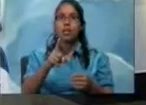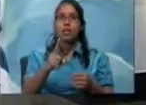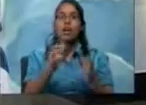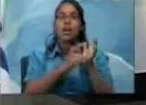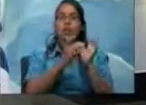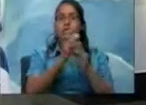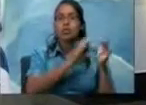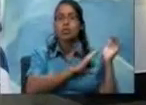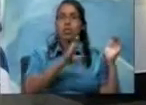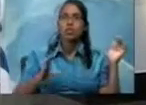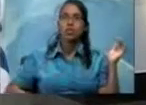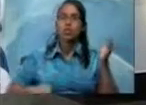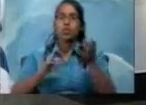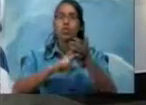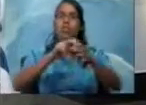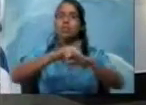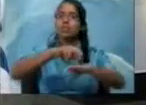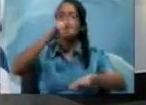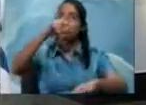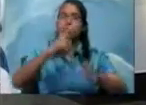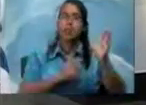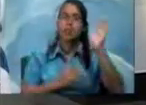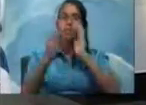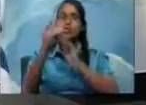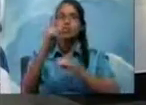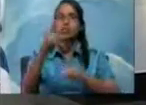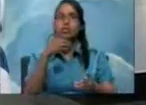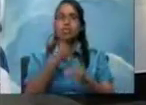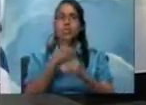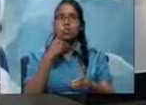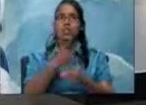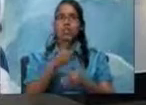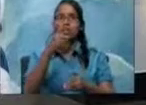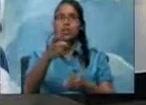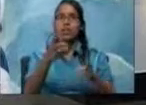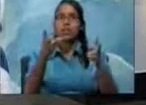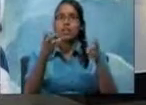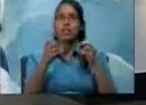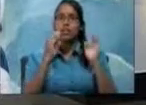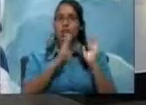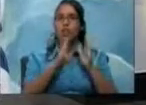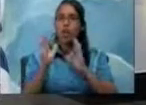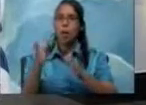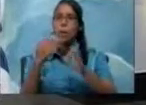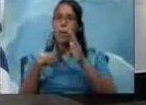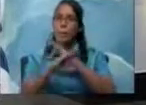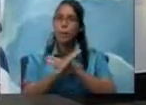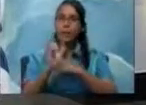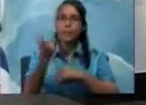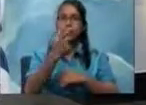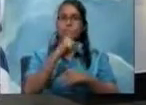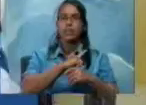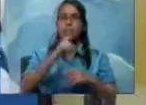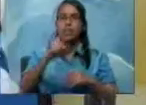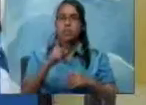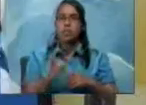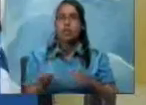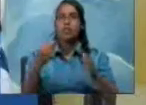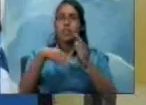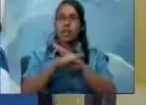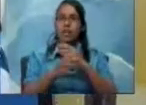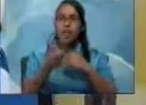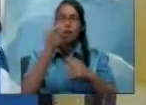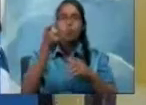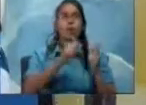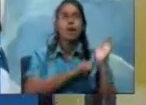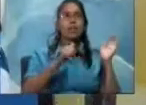resucitó se le presentó a sus discípulos los discípulos recibieron orden vayan a Galilea en vez de ir a buscar al Señor